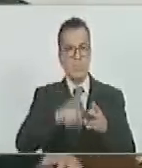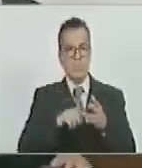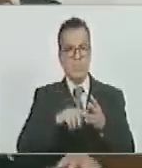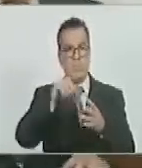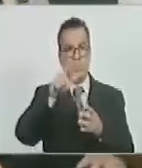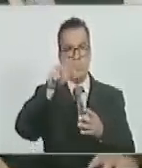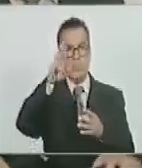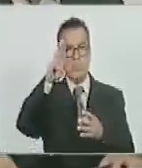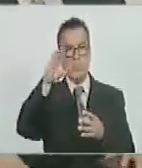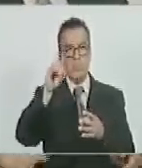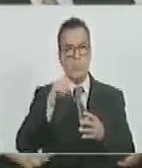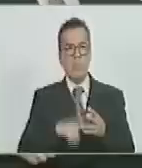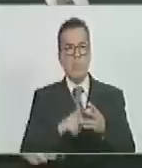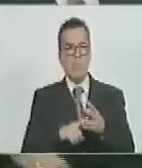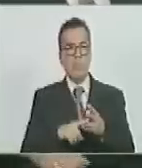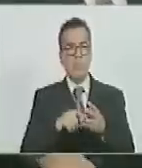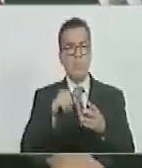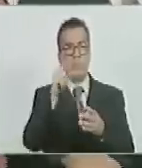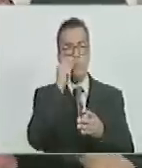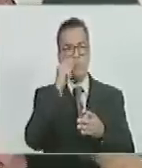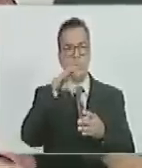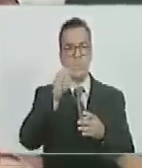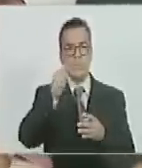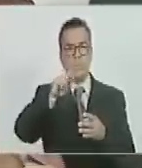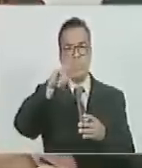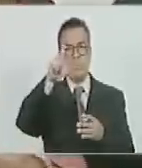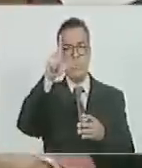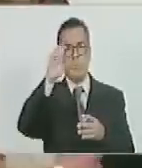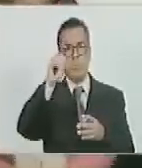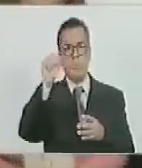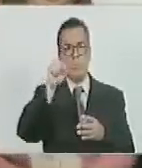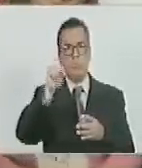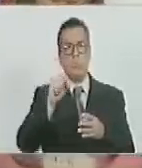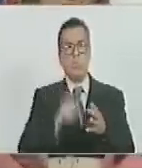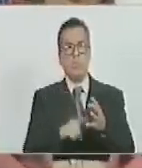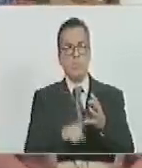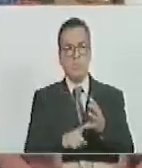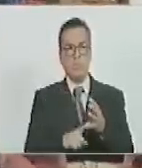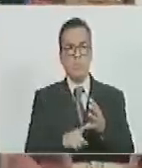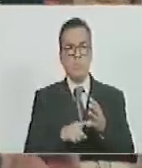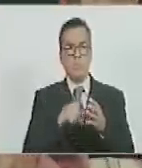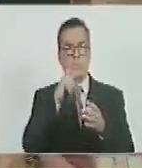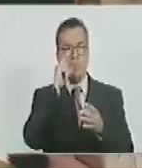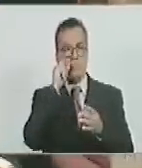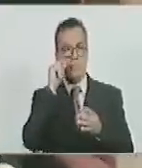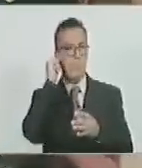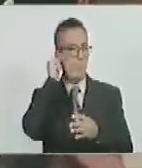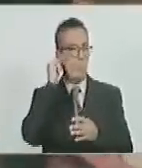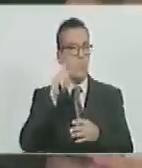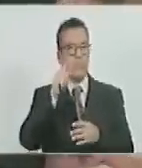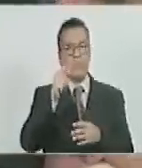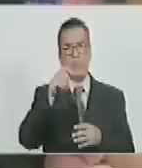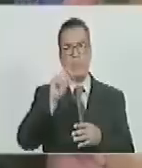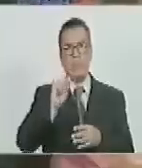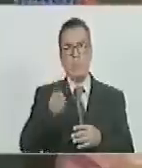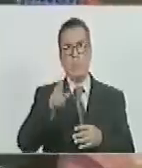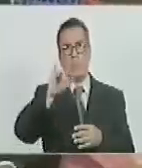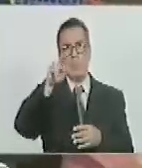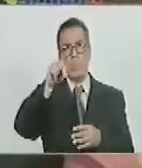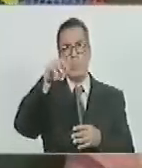Largo, el ciudadano Carlos Alberto Bowley, la ciudadana Taina